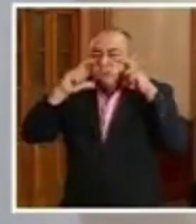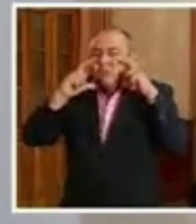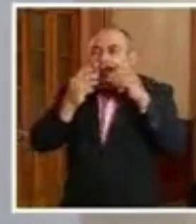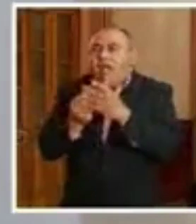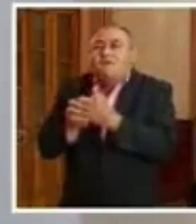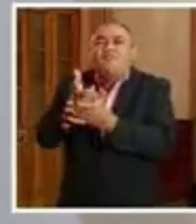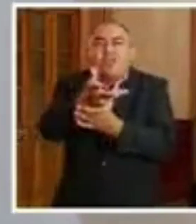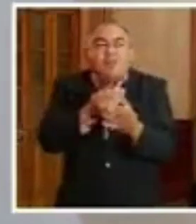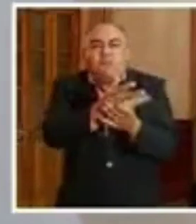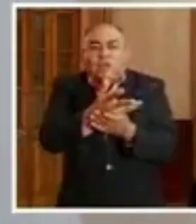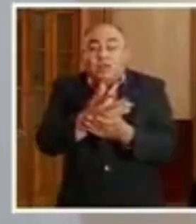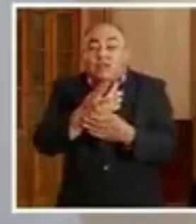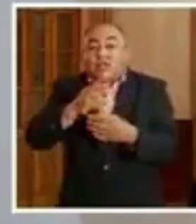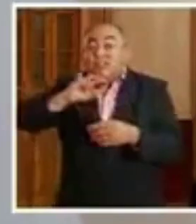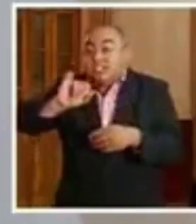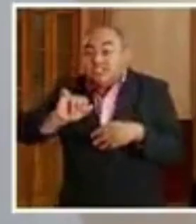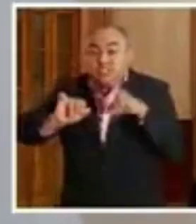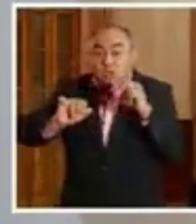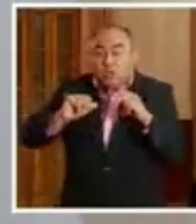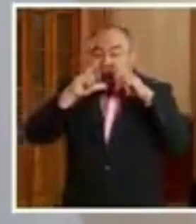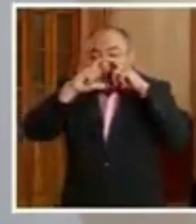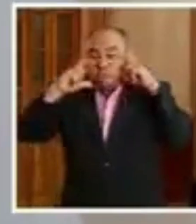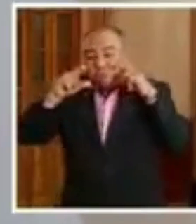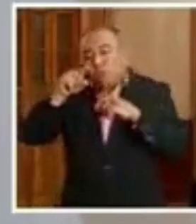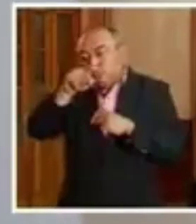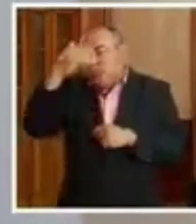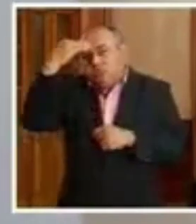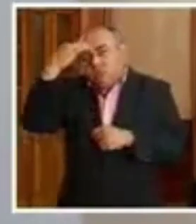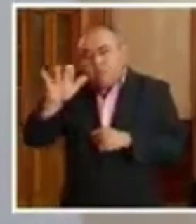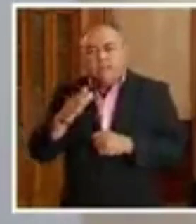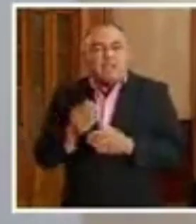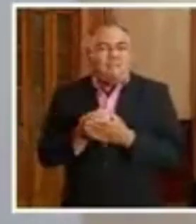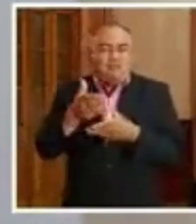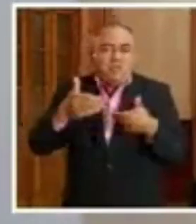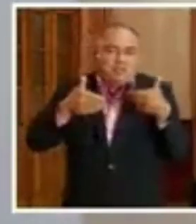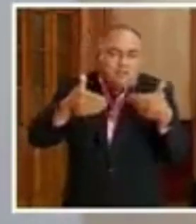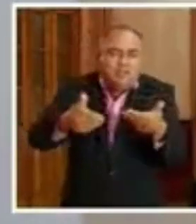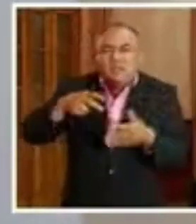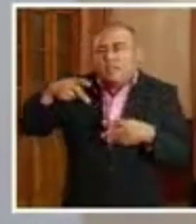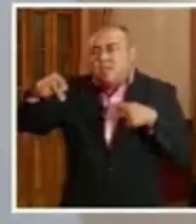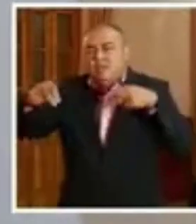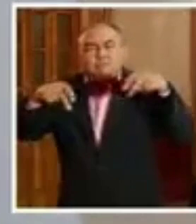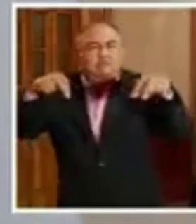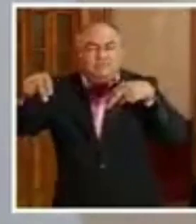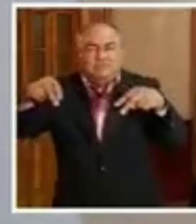el uso de cubrebocas cuando estén al aire libre.